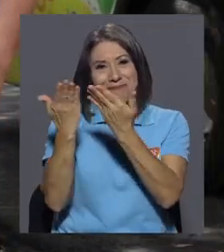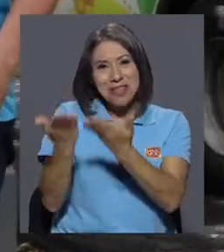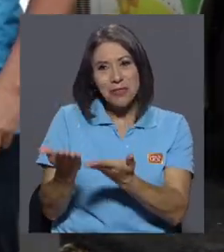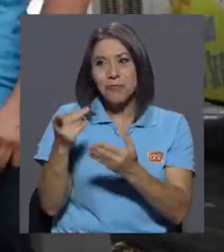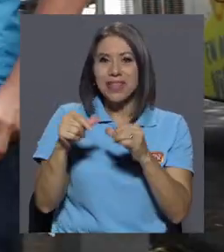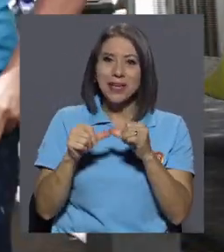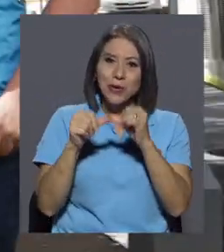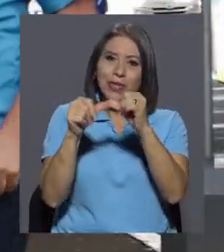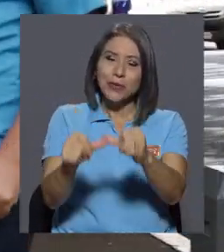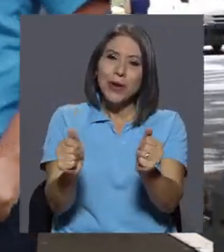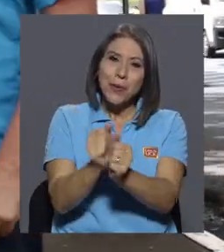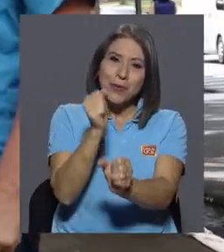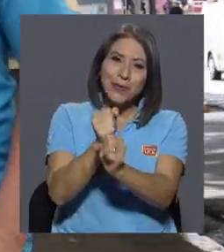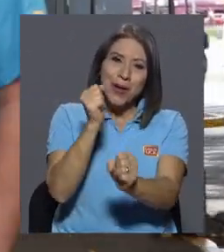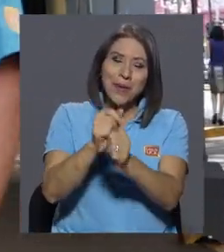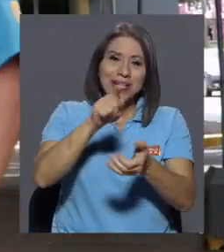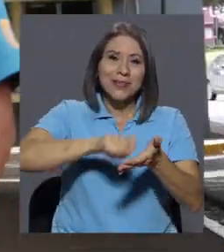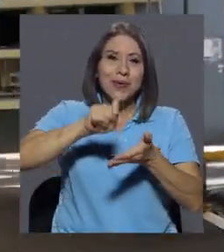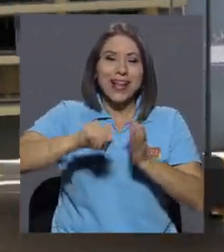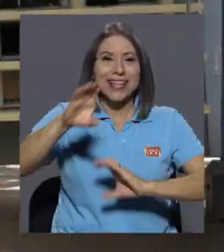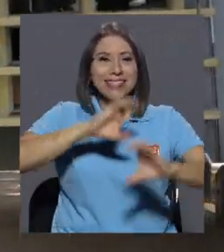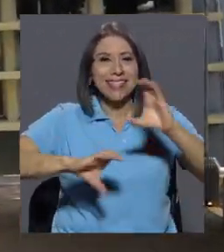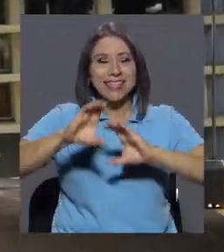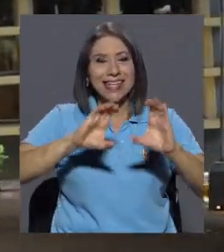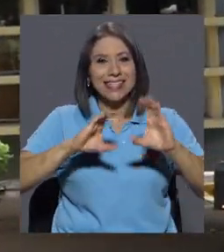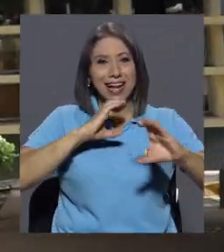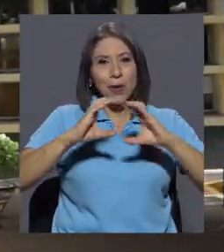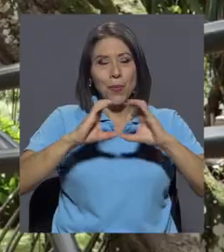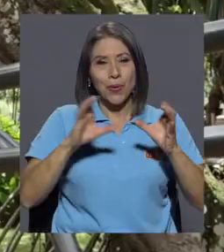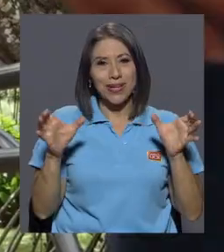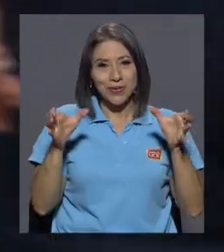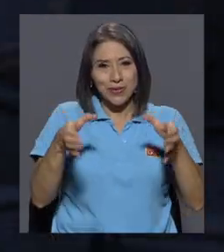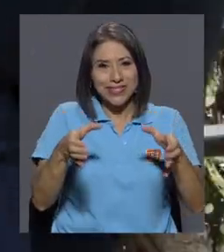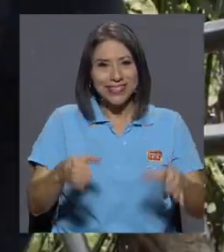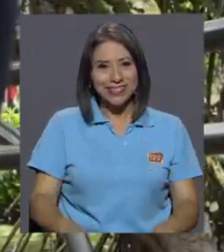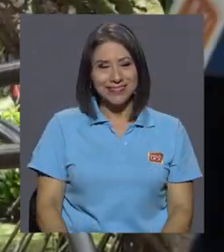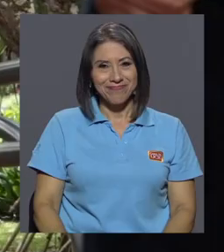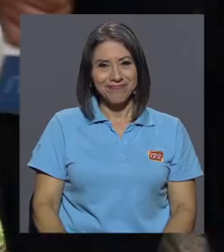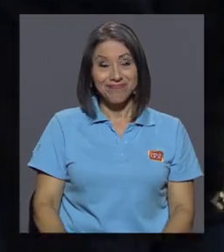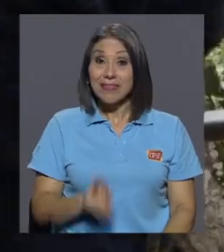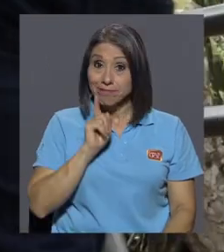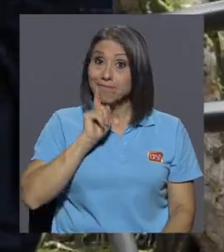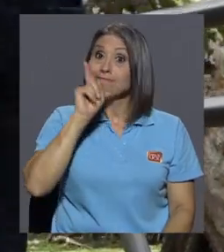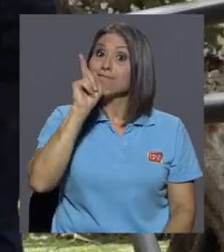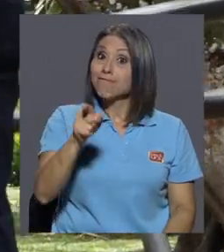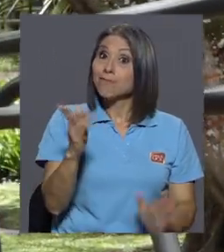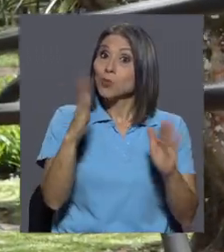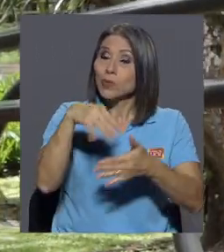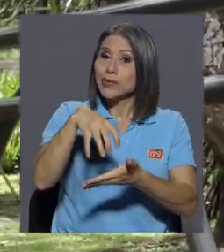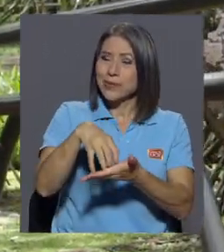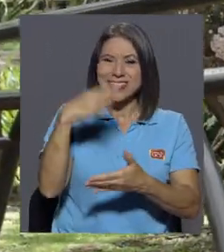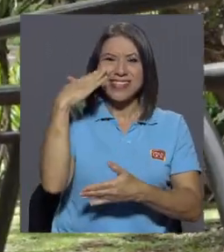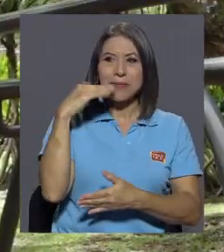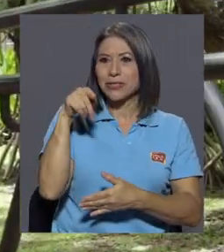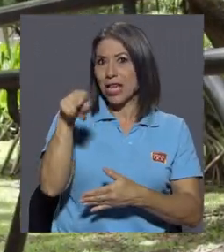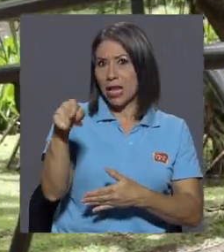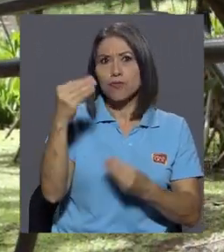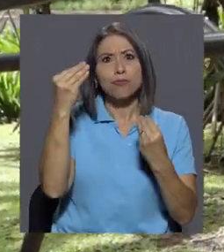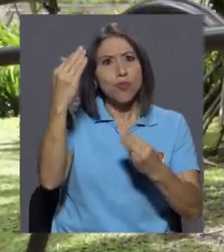para que continúe con su labor en la Escuela de Ciencias de la Comunicación Colectiva. Sin duda alguna, sabemos